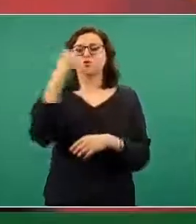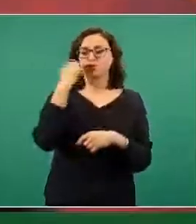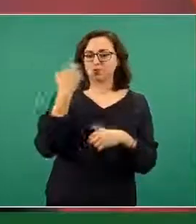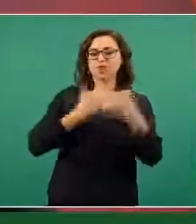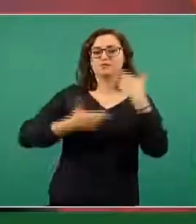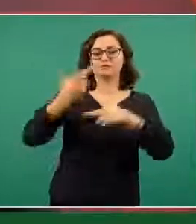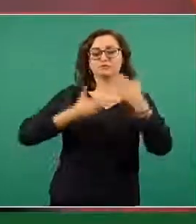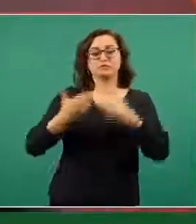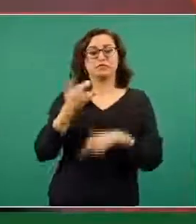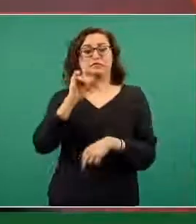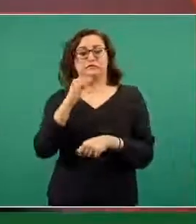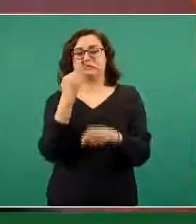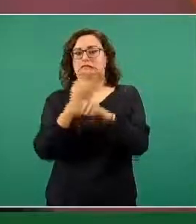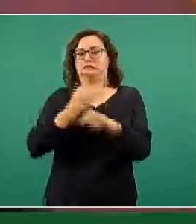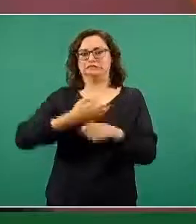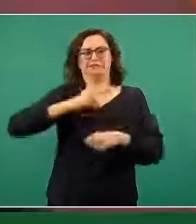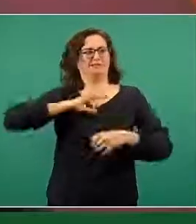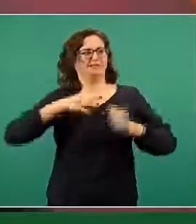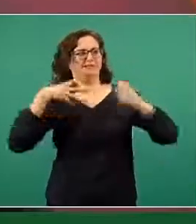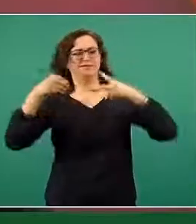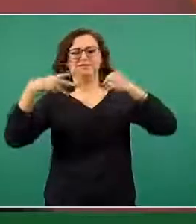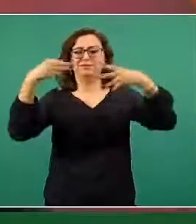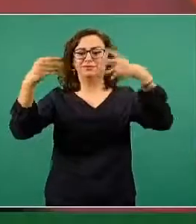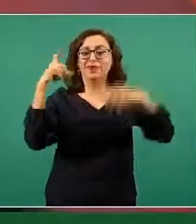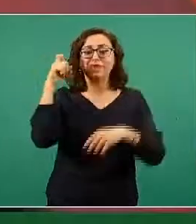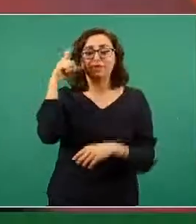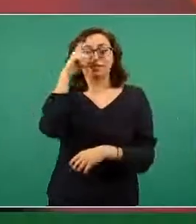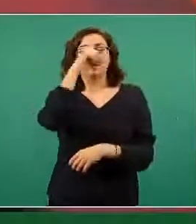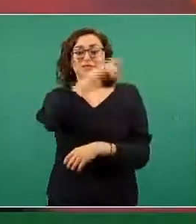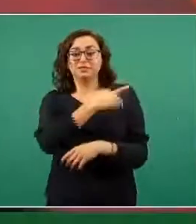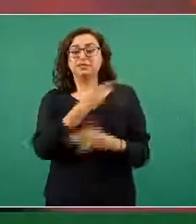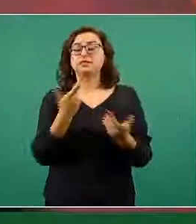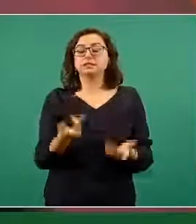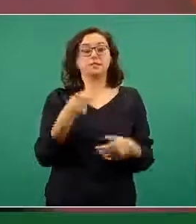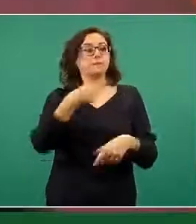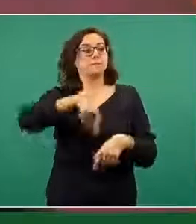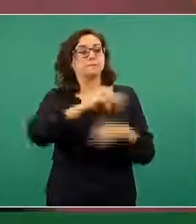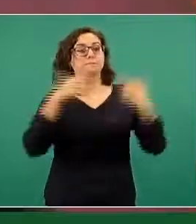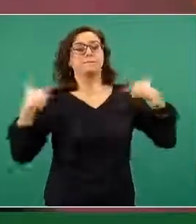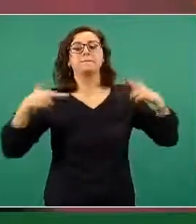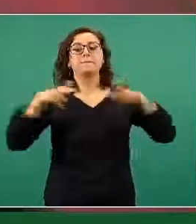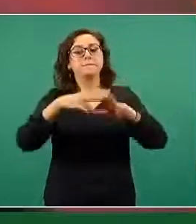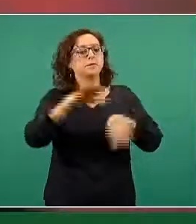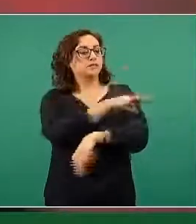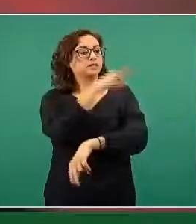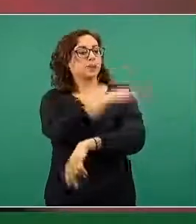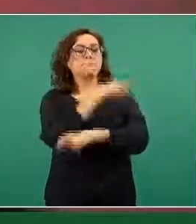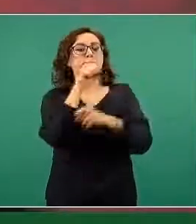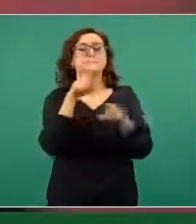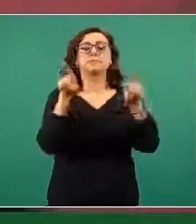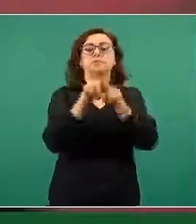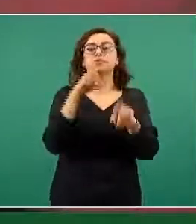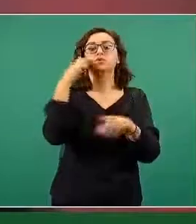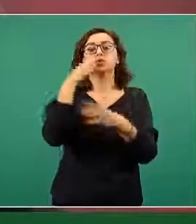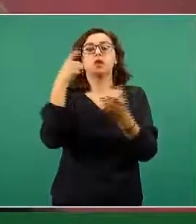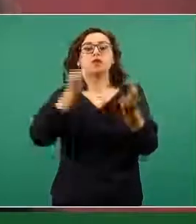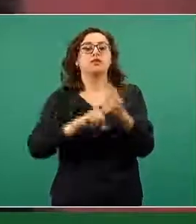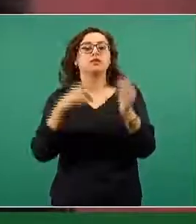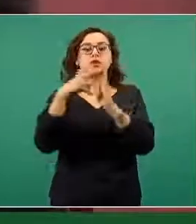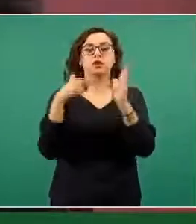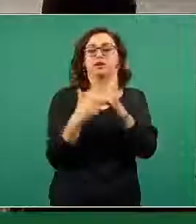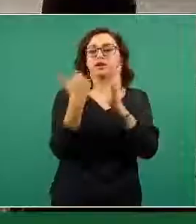lo más pronto posible. Vacunación a personal docente, protocolos específicos en los